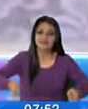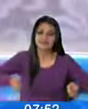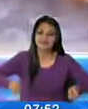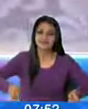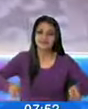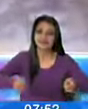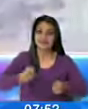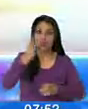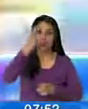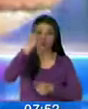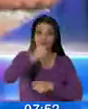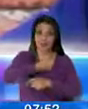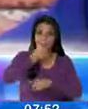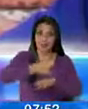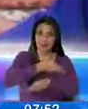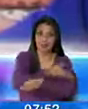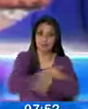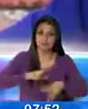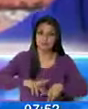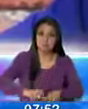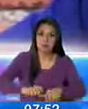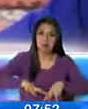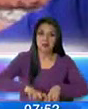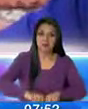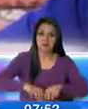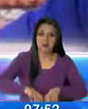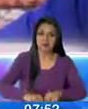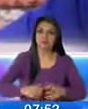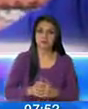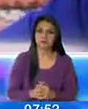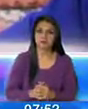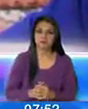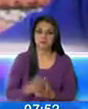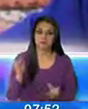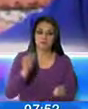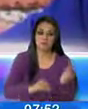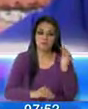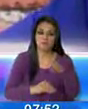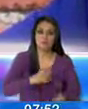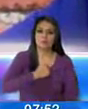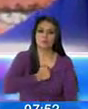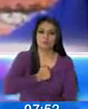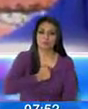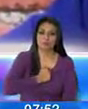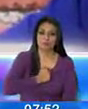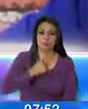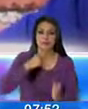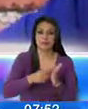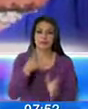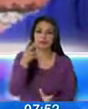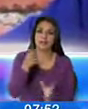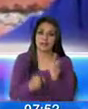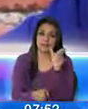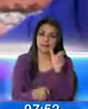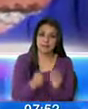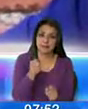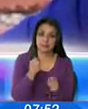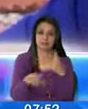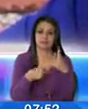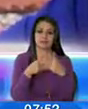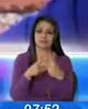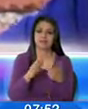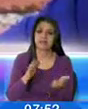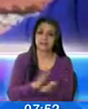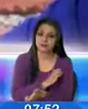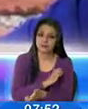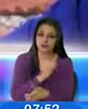día antes. En los ingredientes se le pone todo, en este caso nativos. Como es la leche, si es que lo hace de queso con